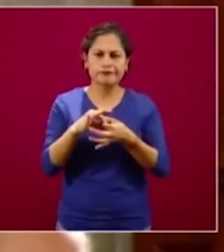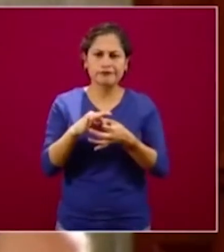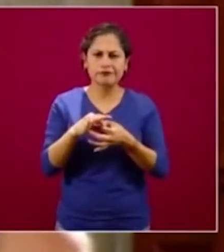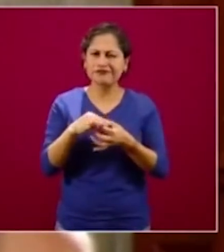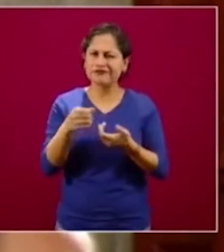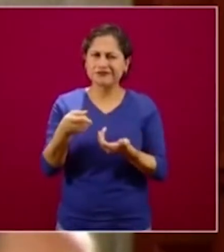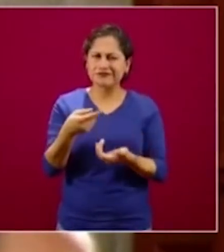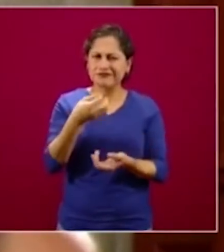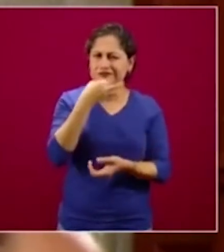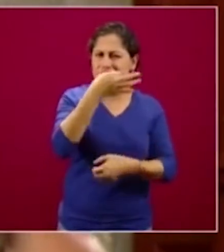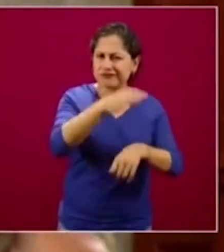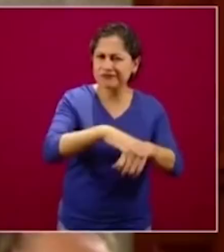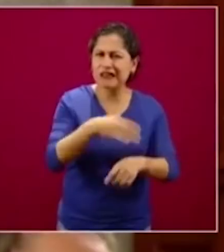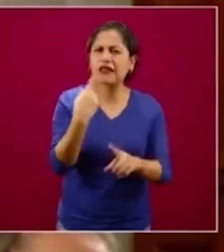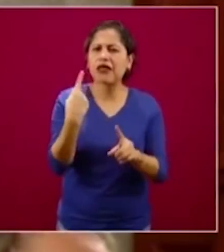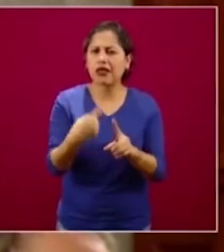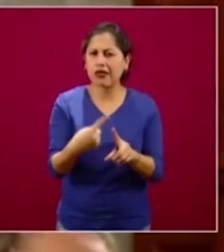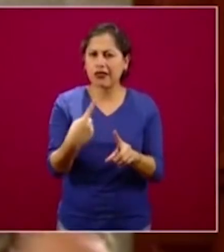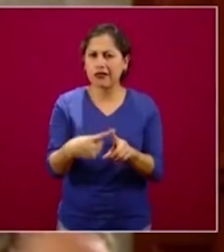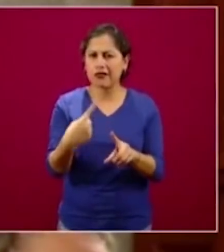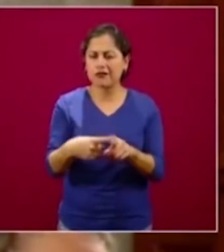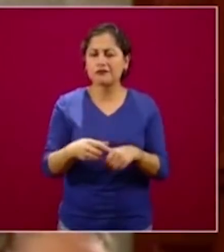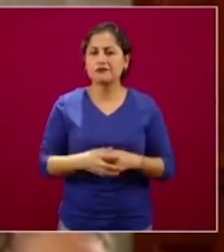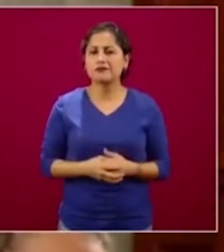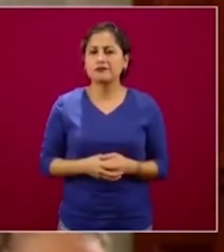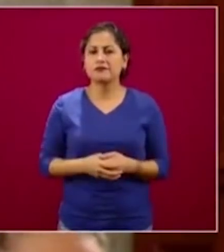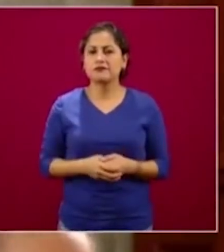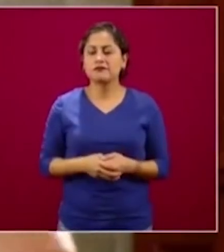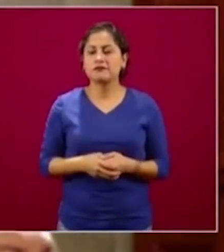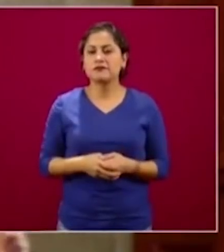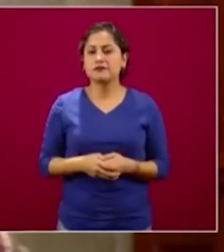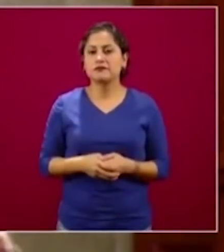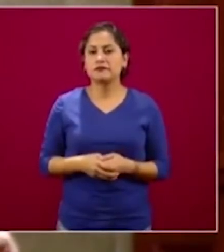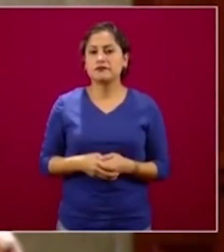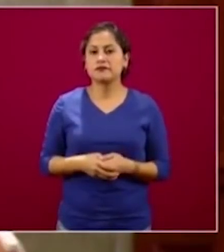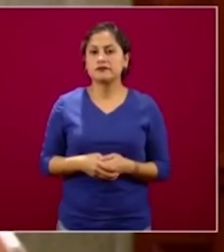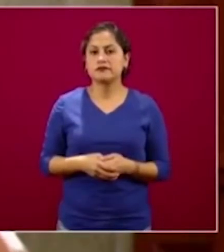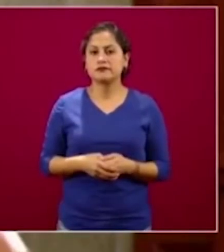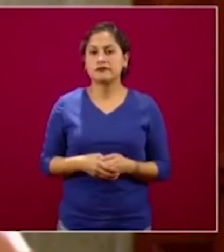unidad? Y sobre todo porque